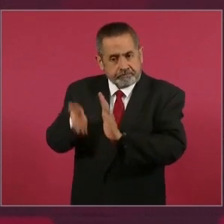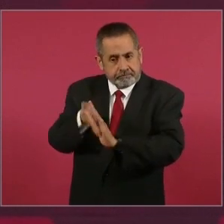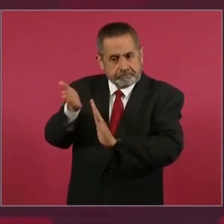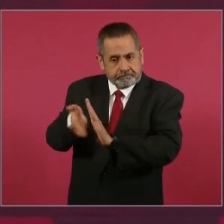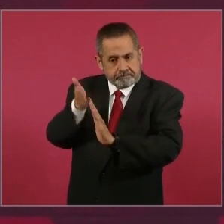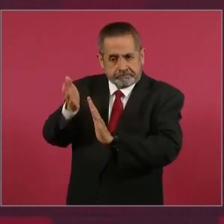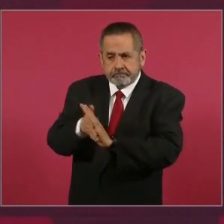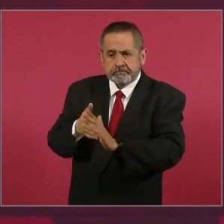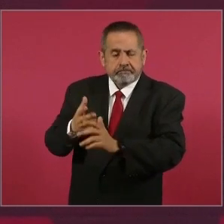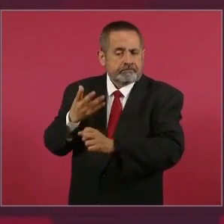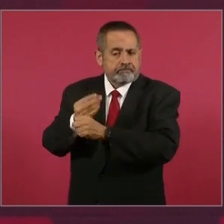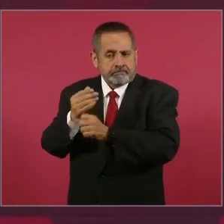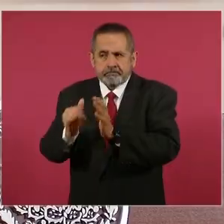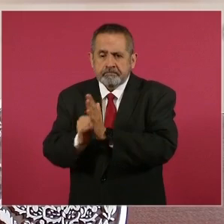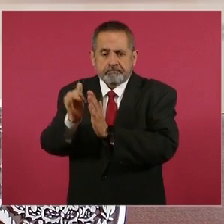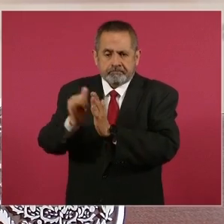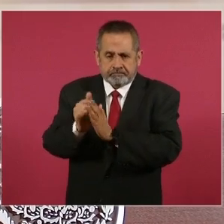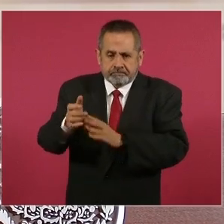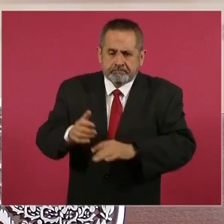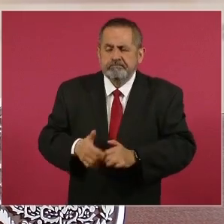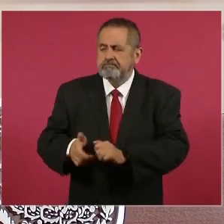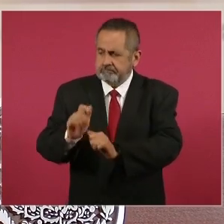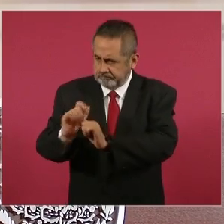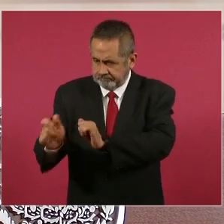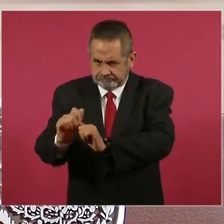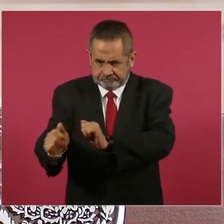albañiles a las personas